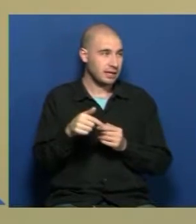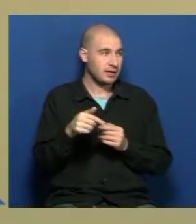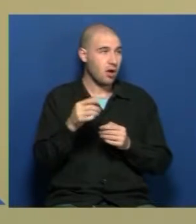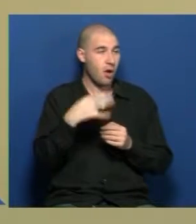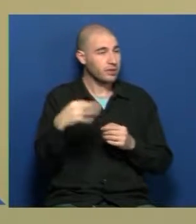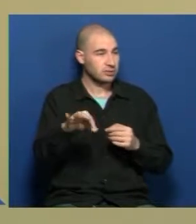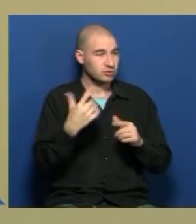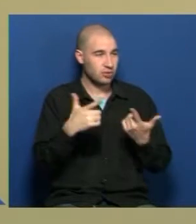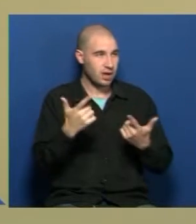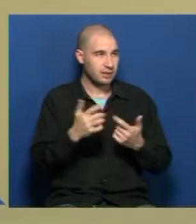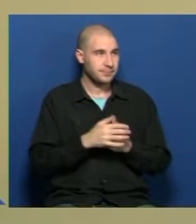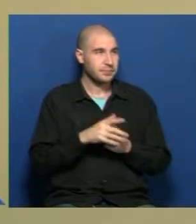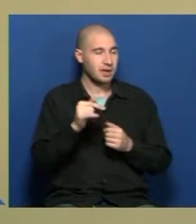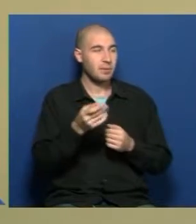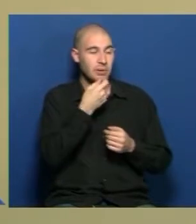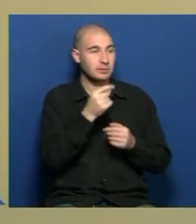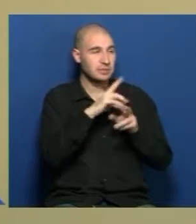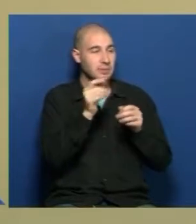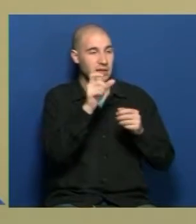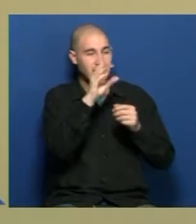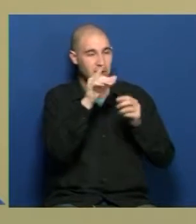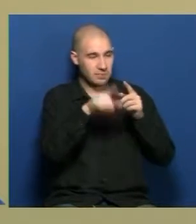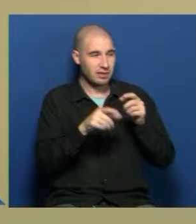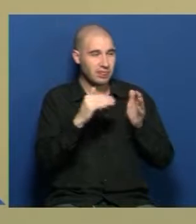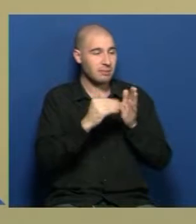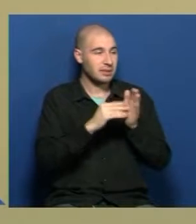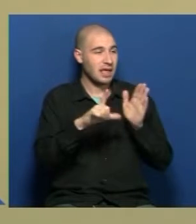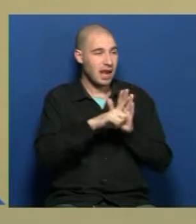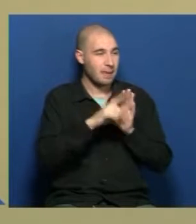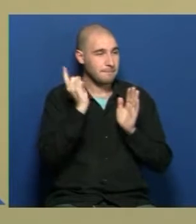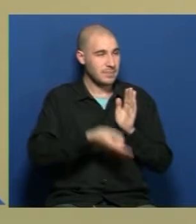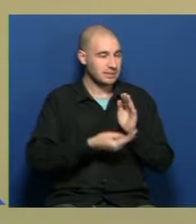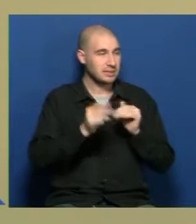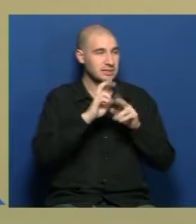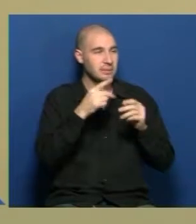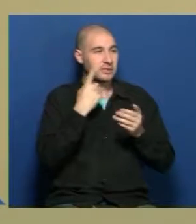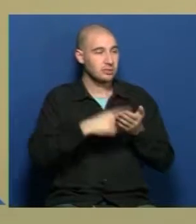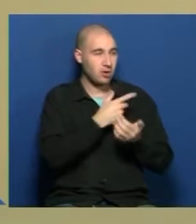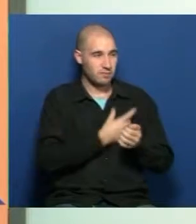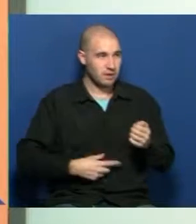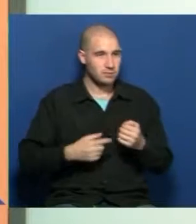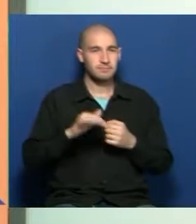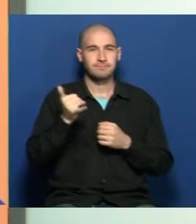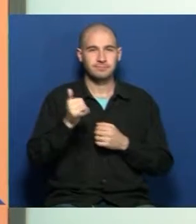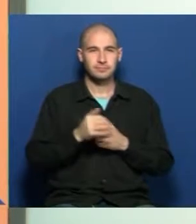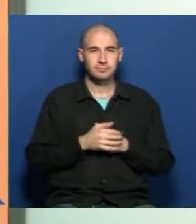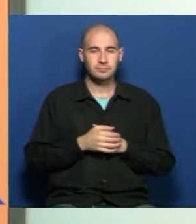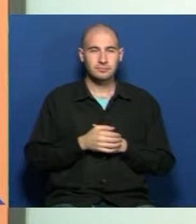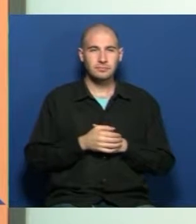sería obligatorio y ahí entraría, por ejemplo, el tema de las colectoras. Depende de la normativa que rige al momento de la decisión del gobernador.